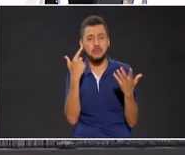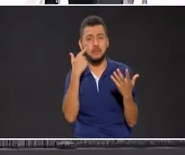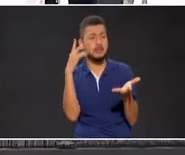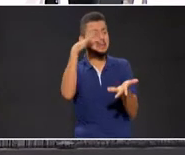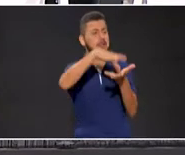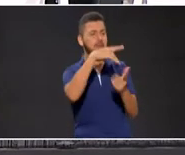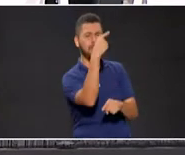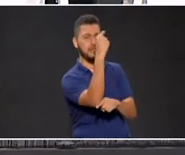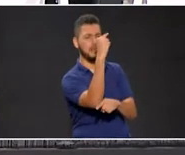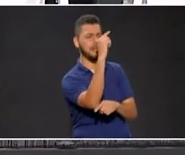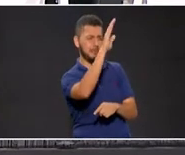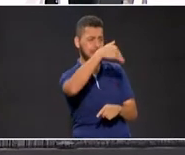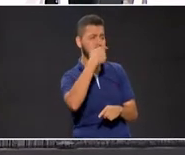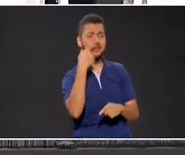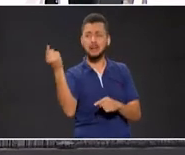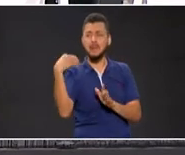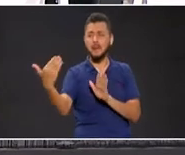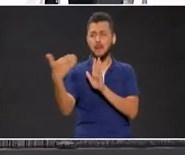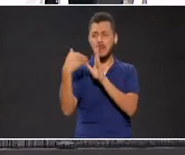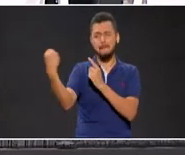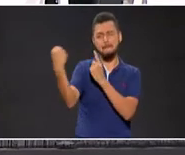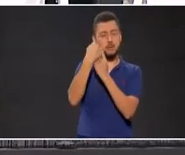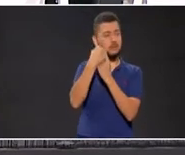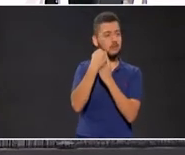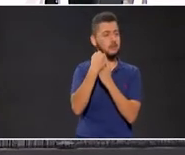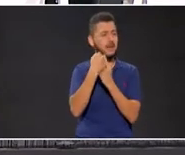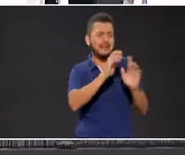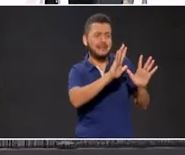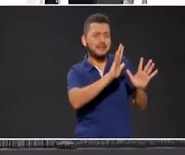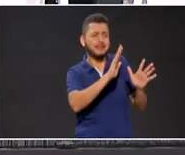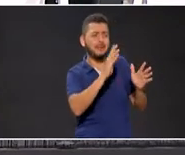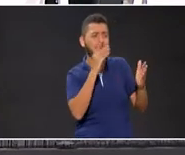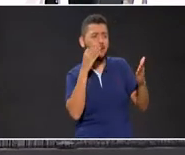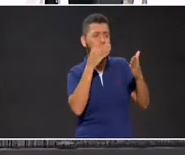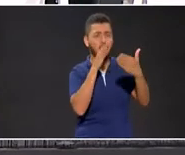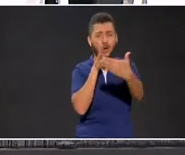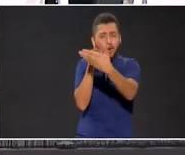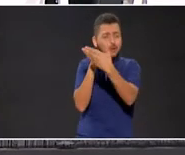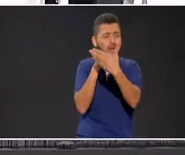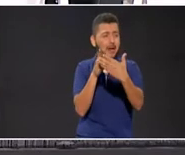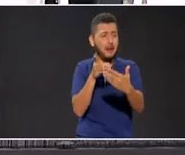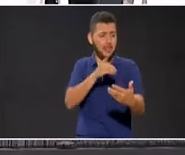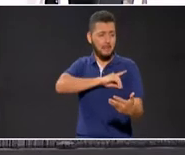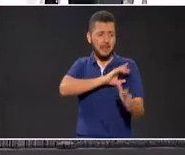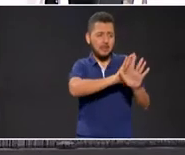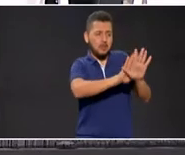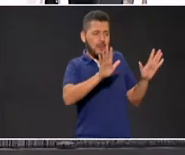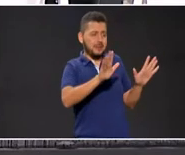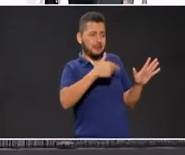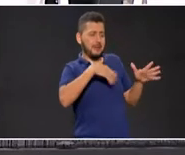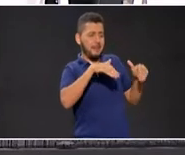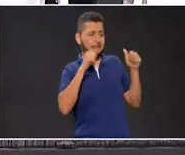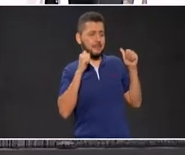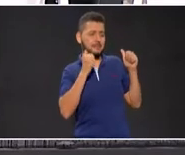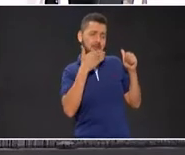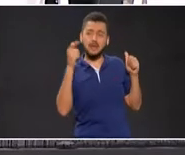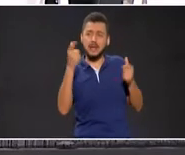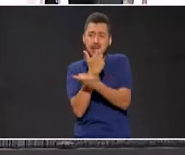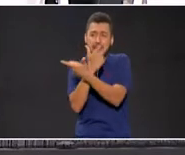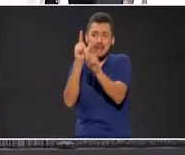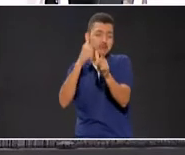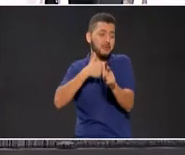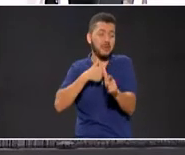porque quién es el proveedor de la casa la mujer va y le dice al fiscal oa la fiscal por favor pónganlo en libertad porque no tenemos que desayunar que almorzar y que